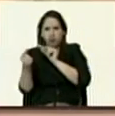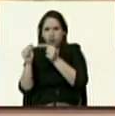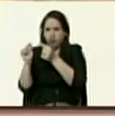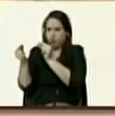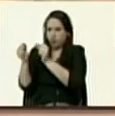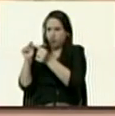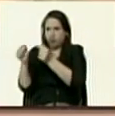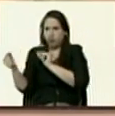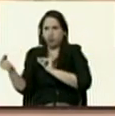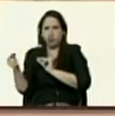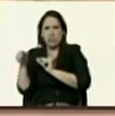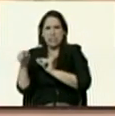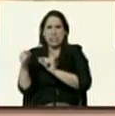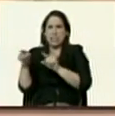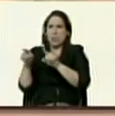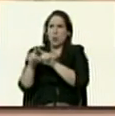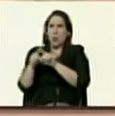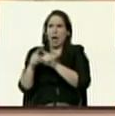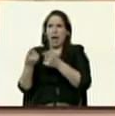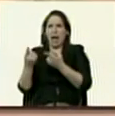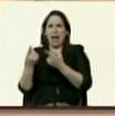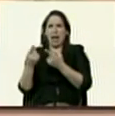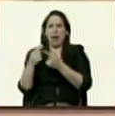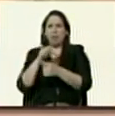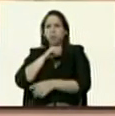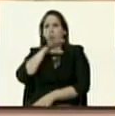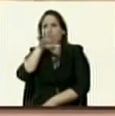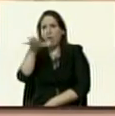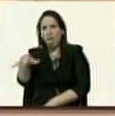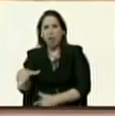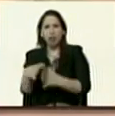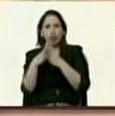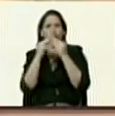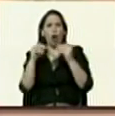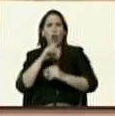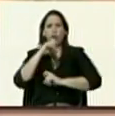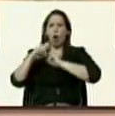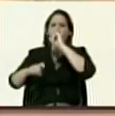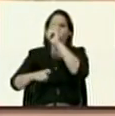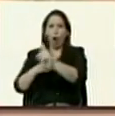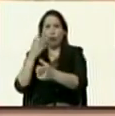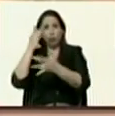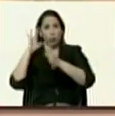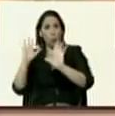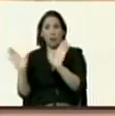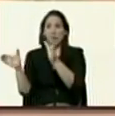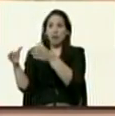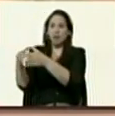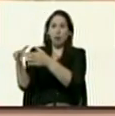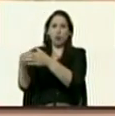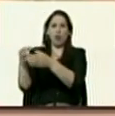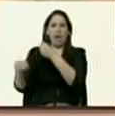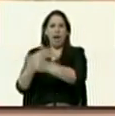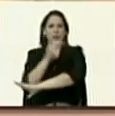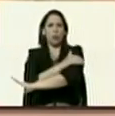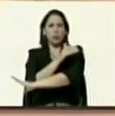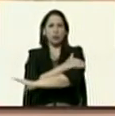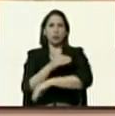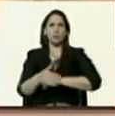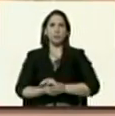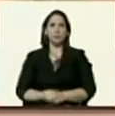su veneno, a vomitar todo su odio en las supuestas reuniones